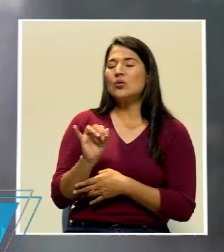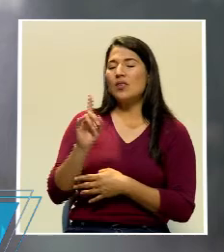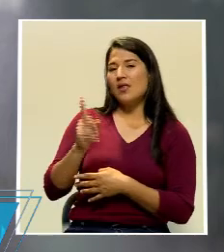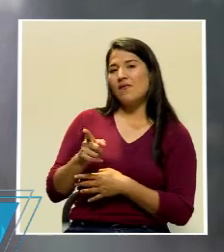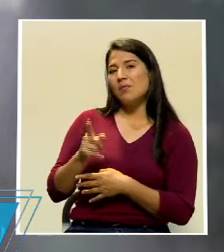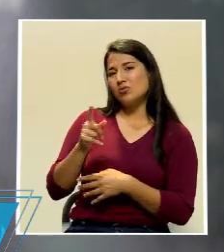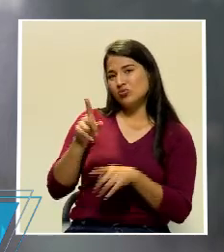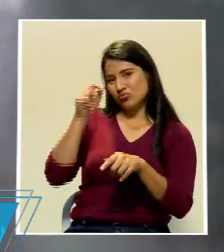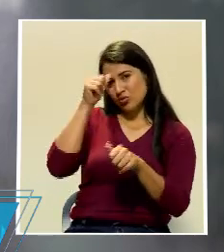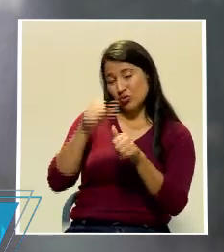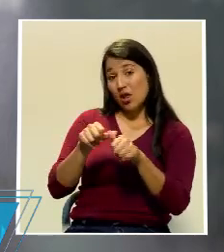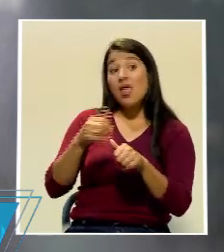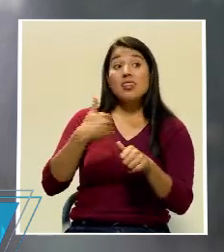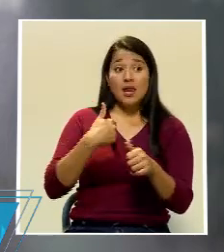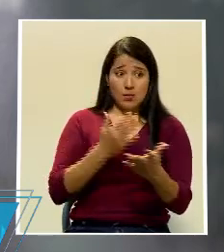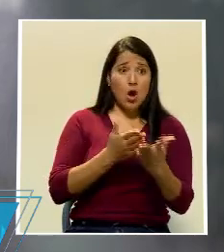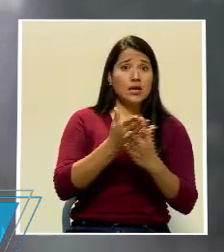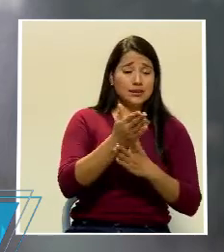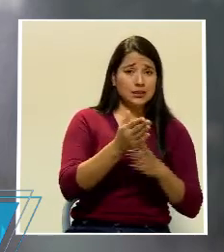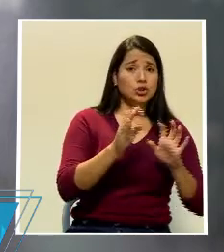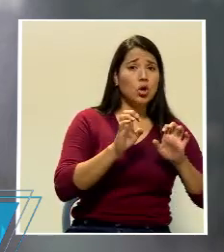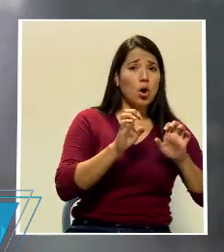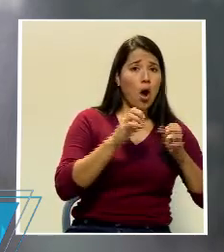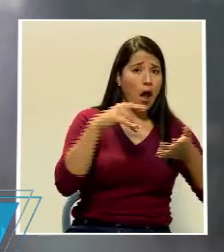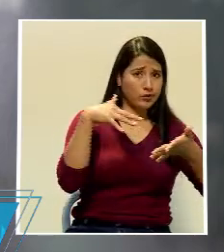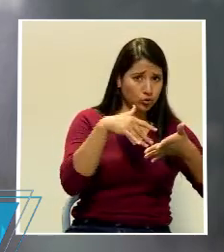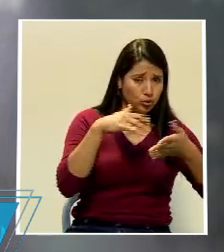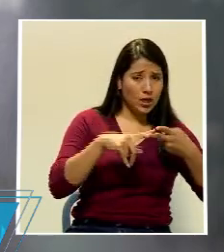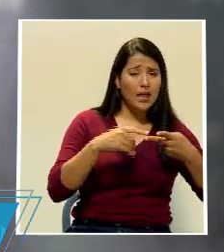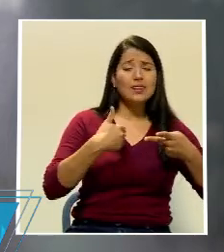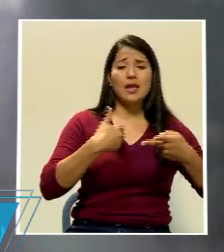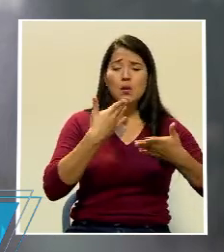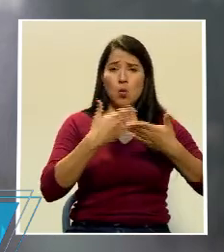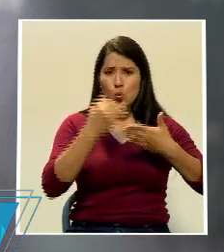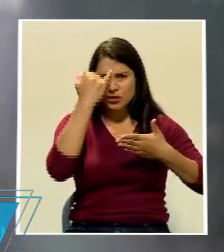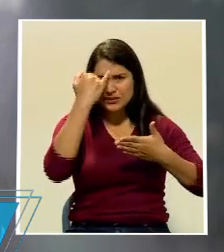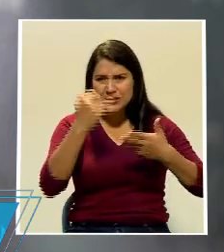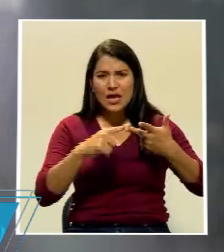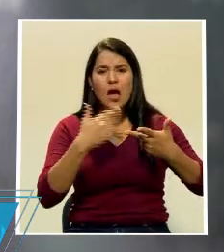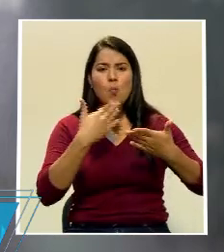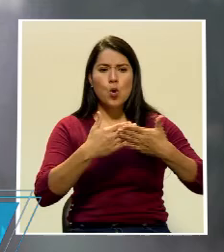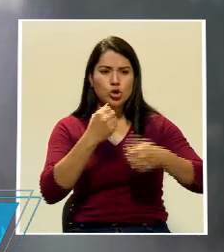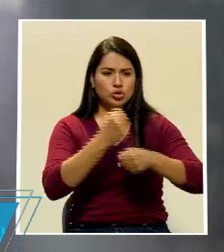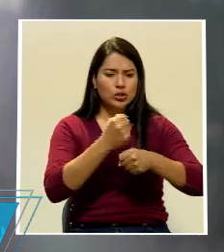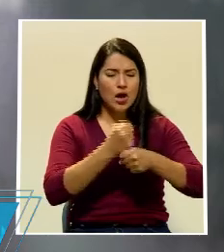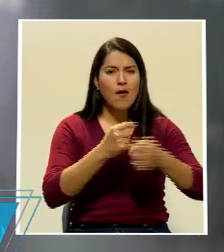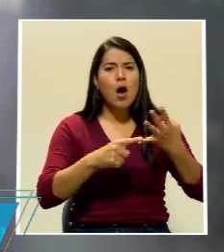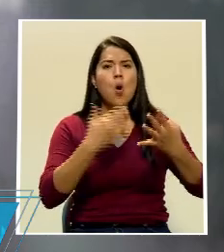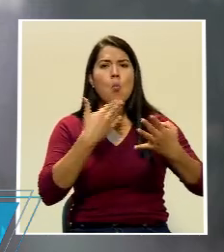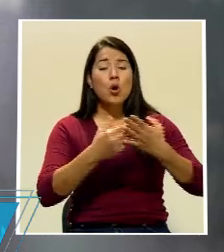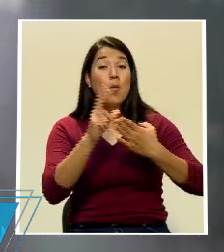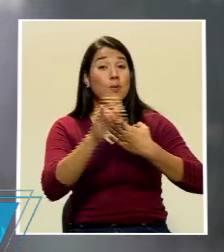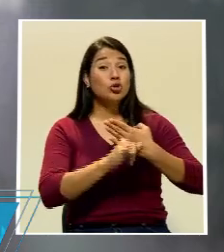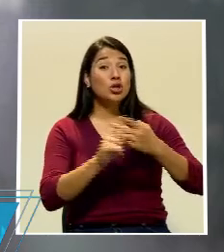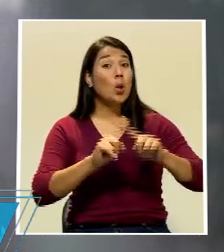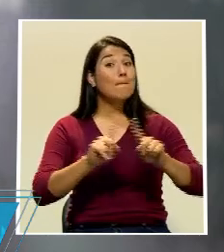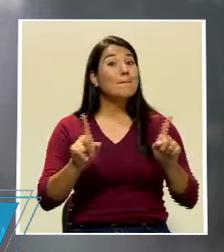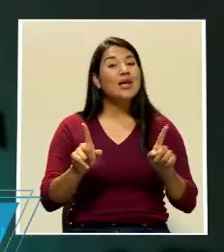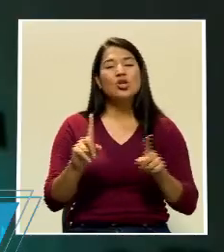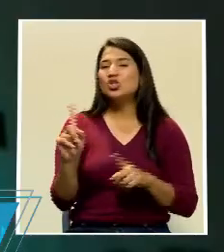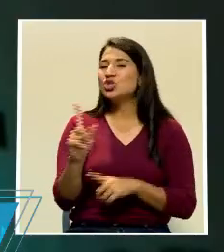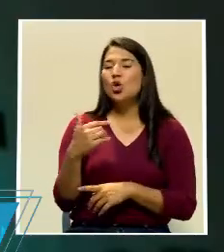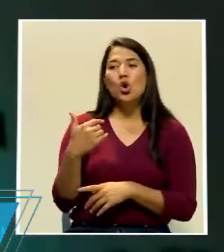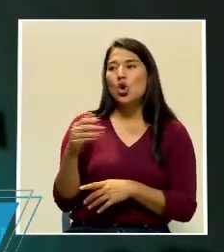la educación, tenemos buenas ideas, tenemos buenos trabajos, tenemos buenos proyectos, pero no tenemos buenos trabajos.